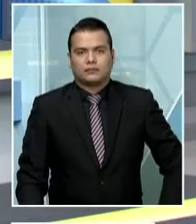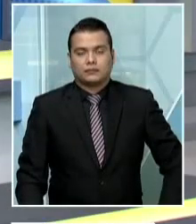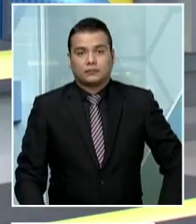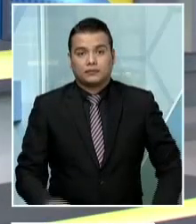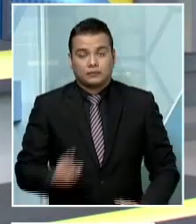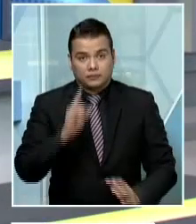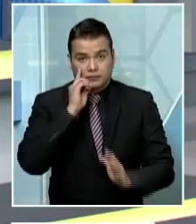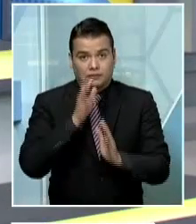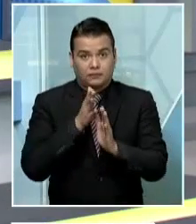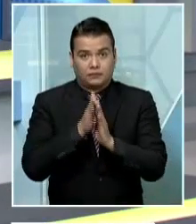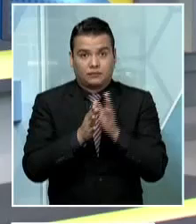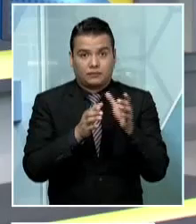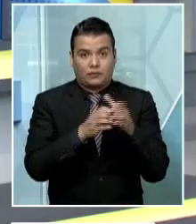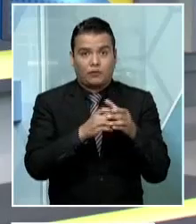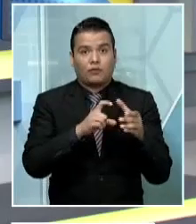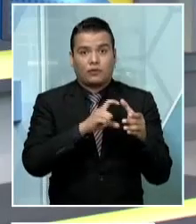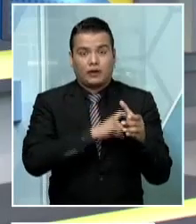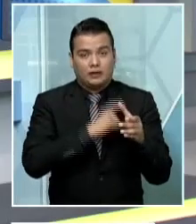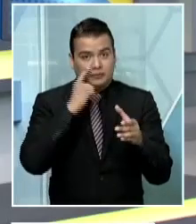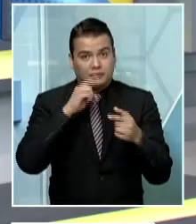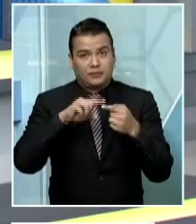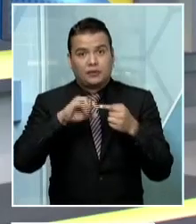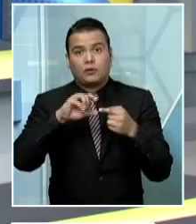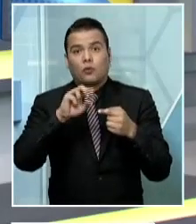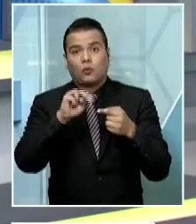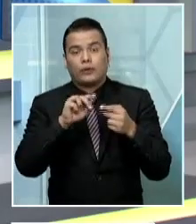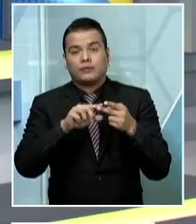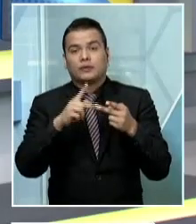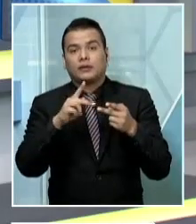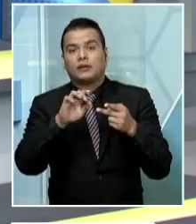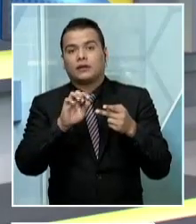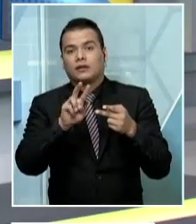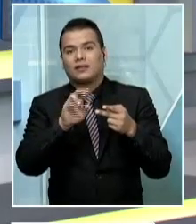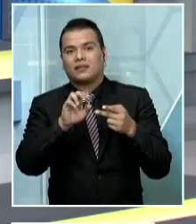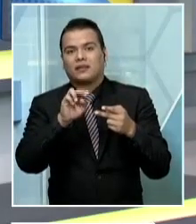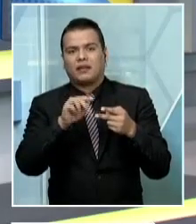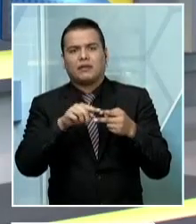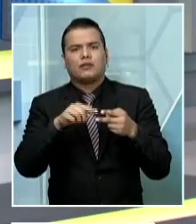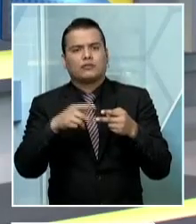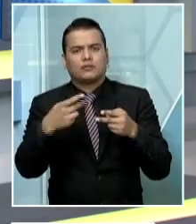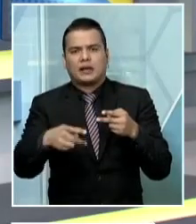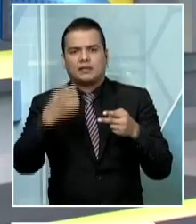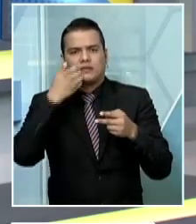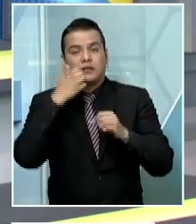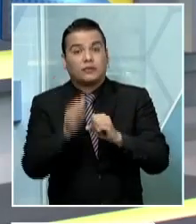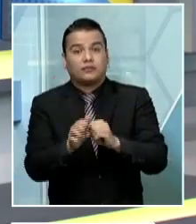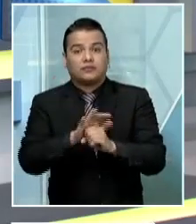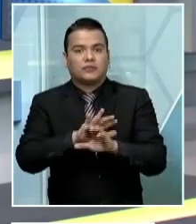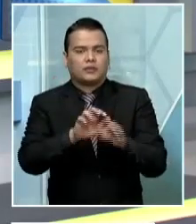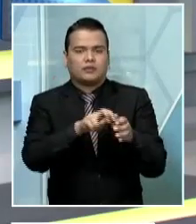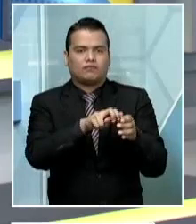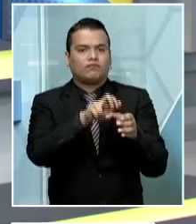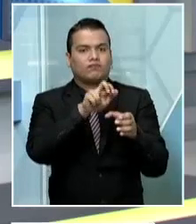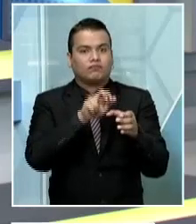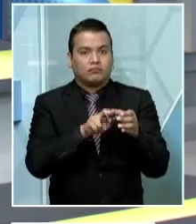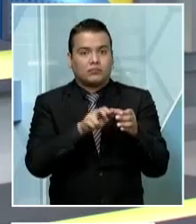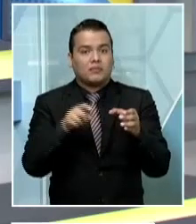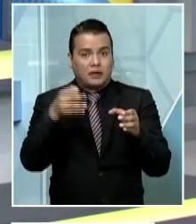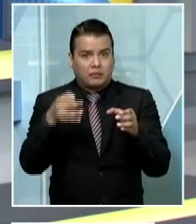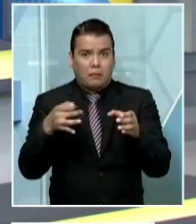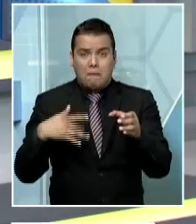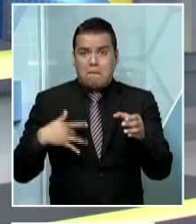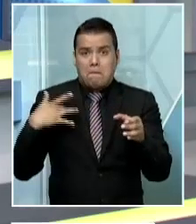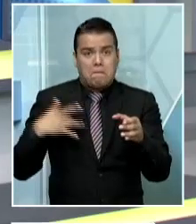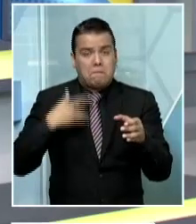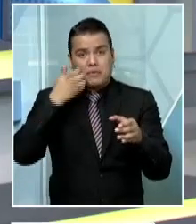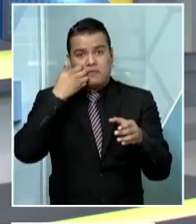Atención que Deportivo Cali confirma a Juan Camilo Angulo y Kevin Velasco positivos para COVID-19. Han sido separados de grupo, son asintomáticos.